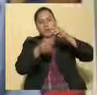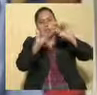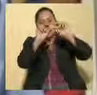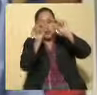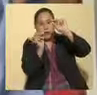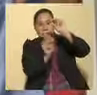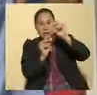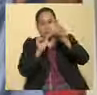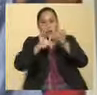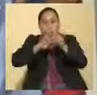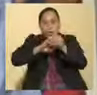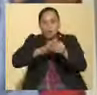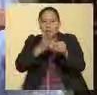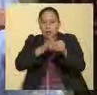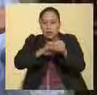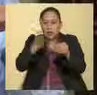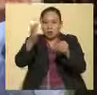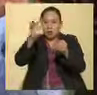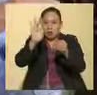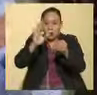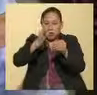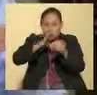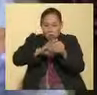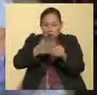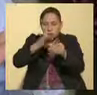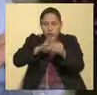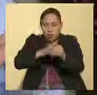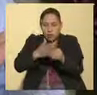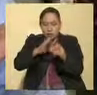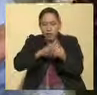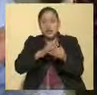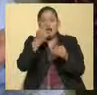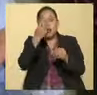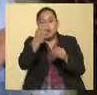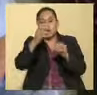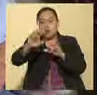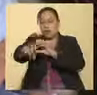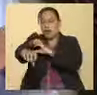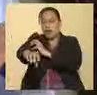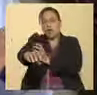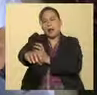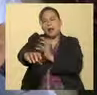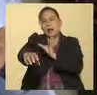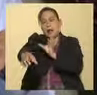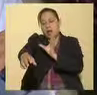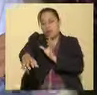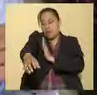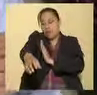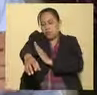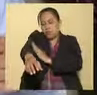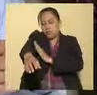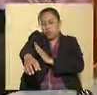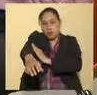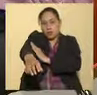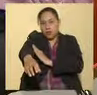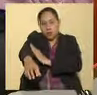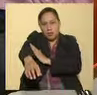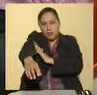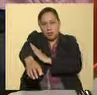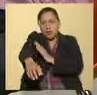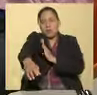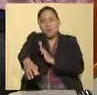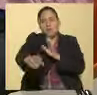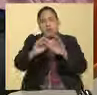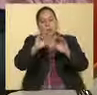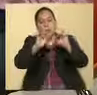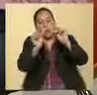intestinal manualmente, de forma manual, y se reduce la hernia, no pasa nada. Evidentemente, cuando el niño hace esfuerzo